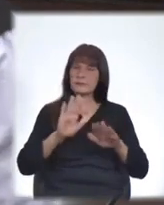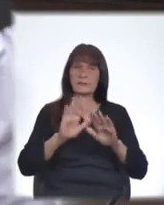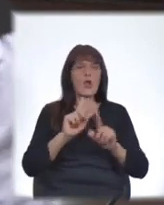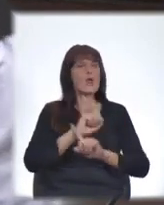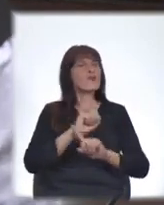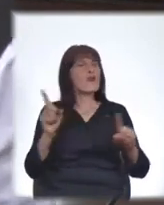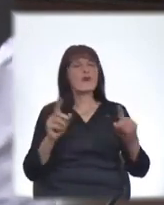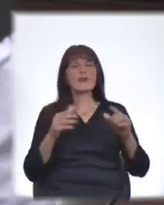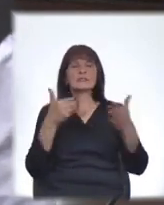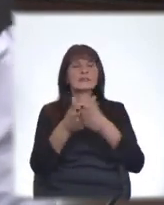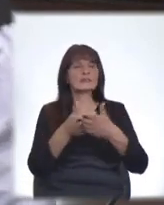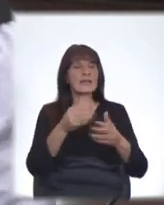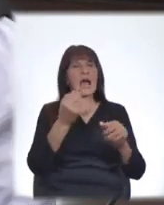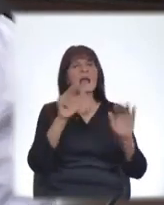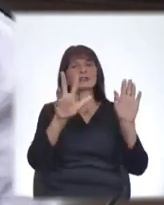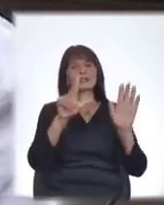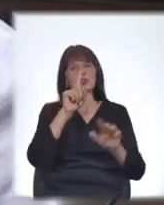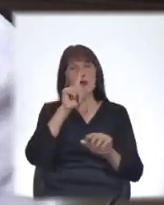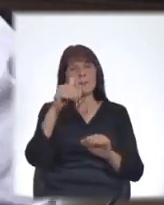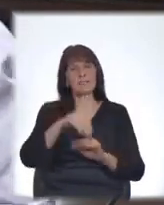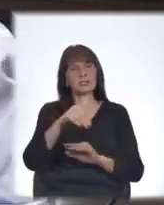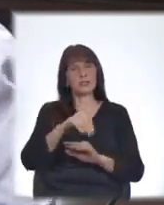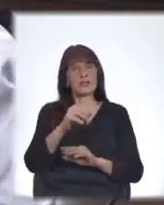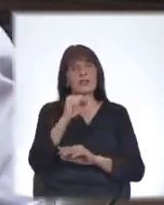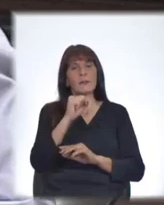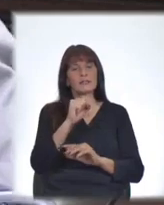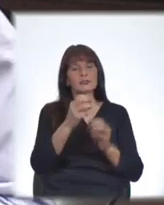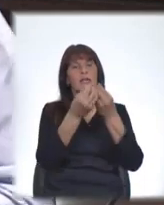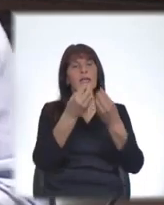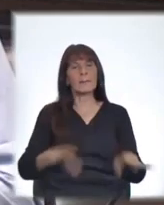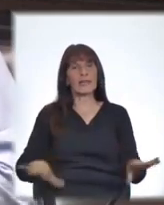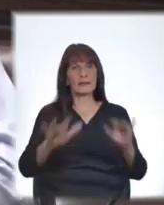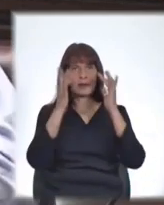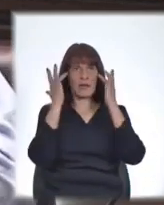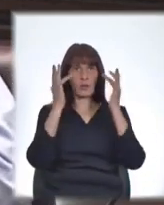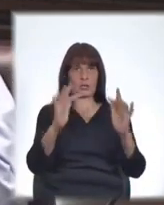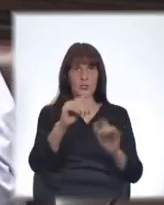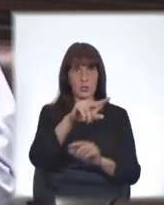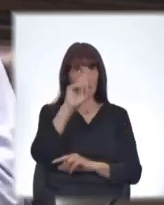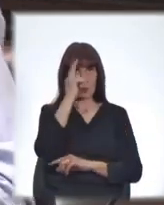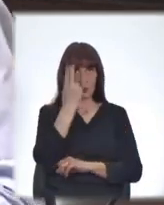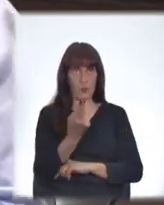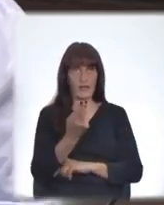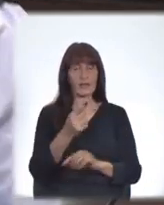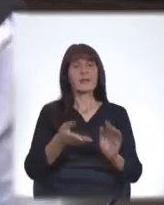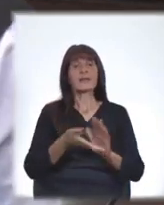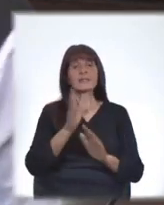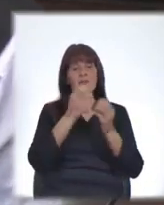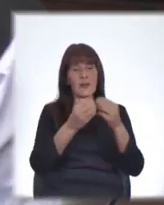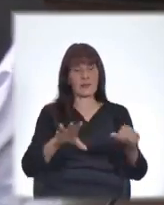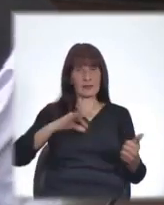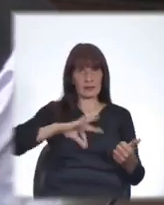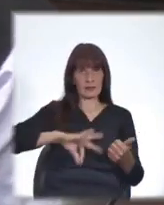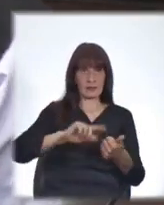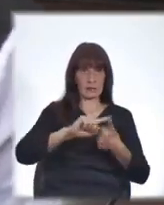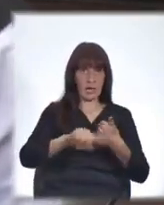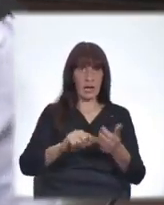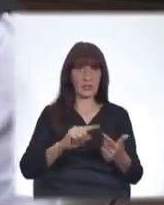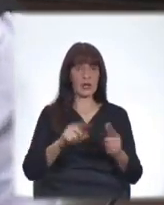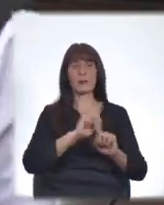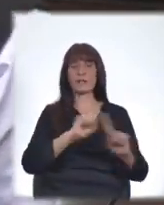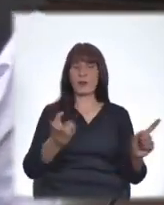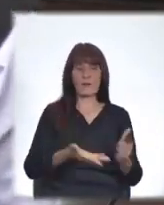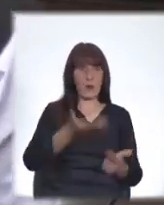ni a lo sumo a los 8.000 millones de pesos que pierde la educación del Uruguay, que se pierden salarios de la educación porque no van